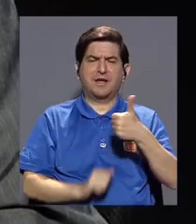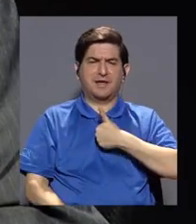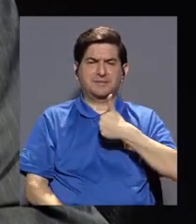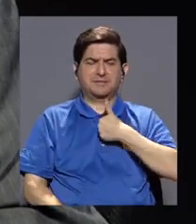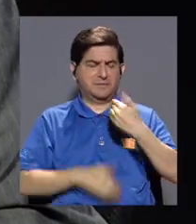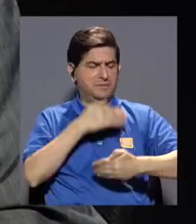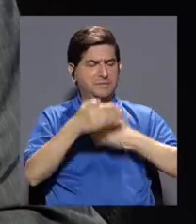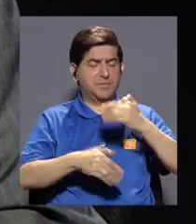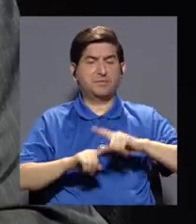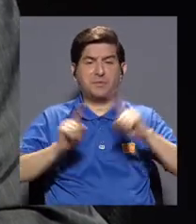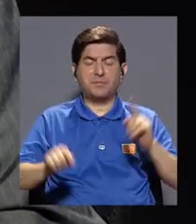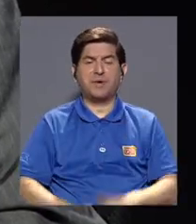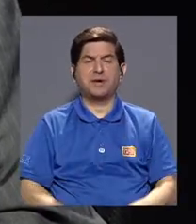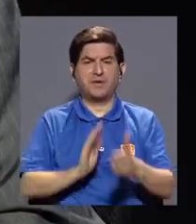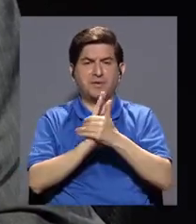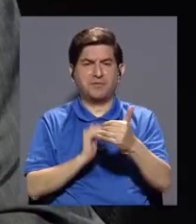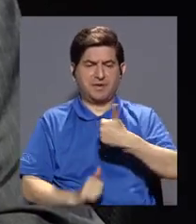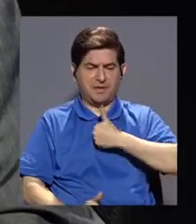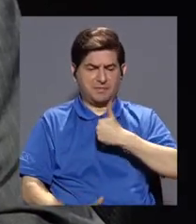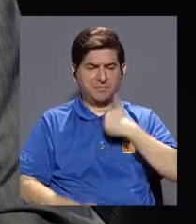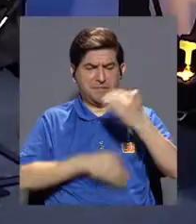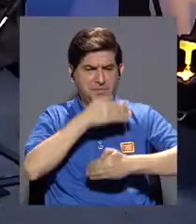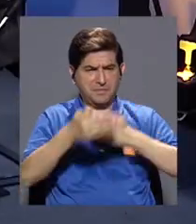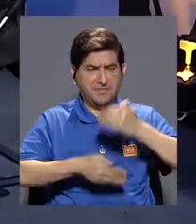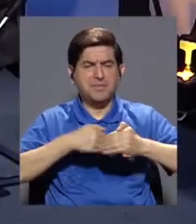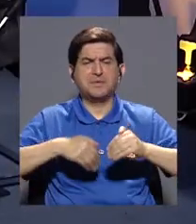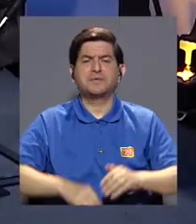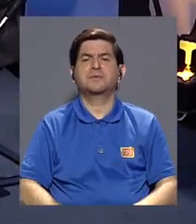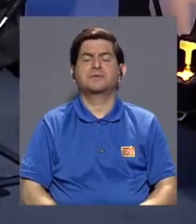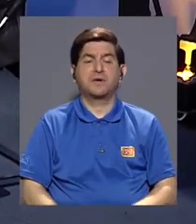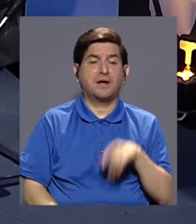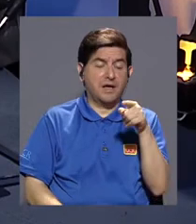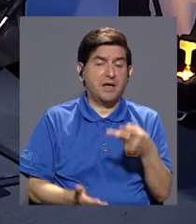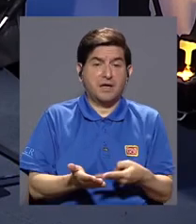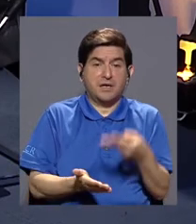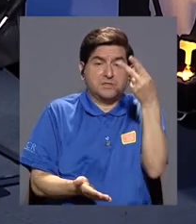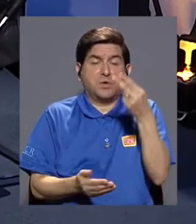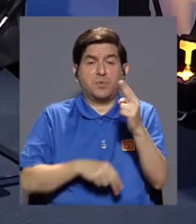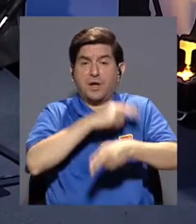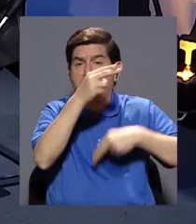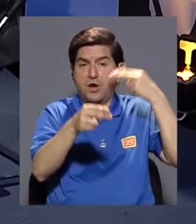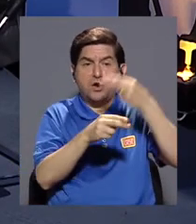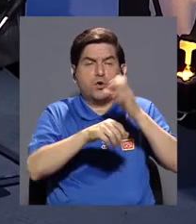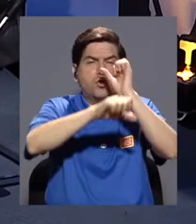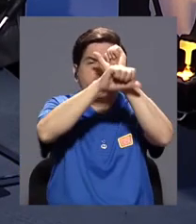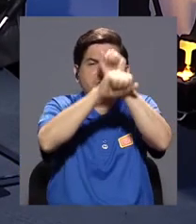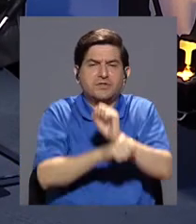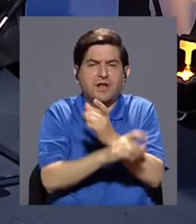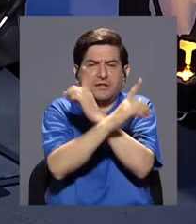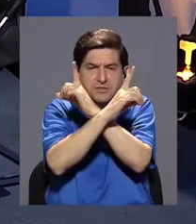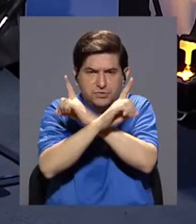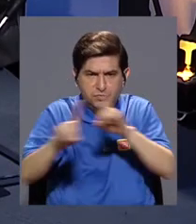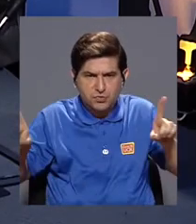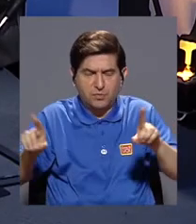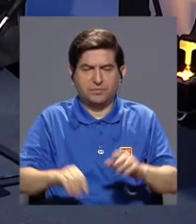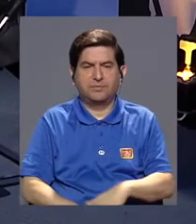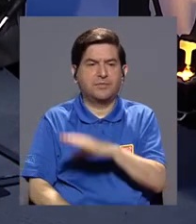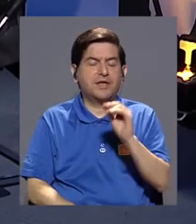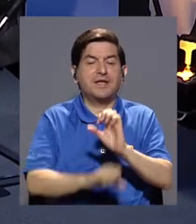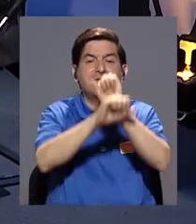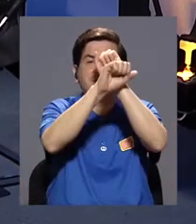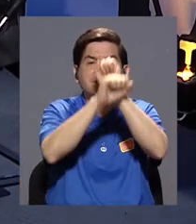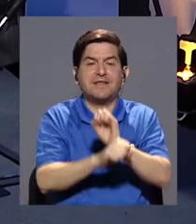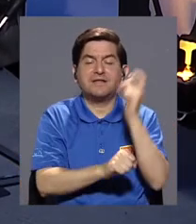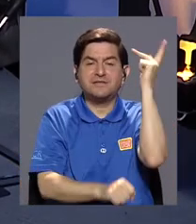autogestión. Pero la capacidad de autogestión de la persona es un valor universal de las tradiciones democráticas y de